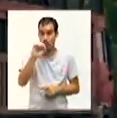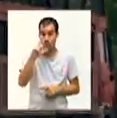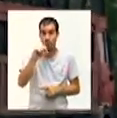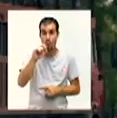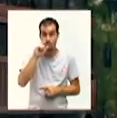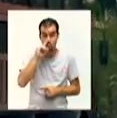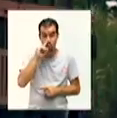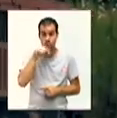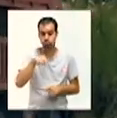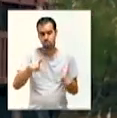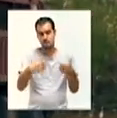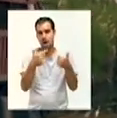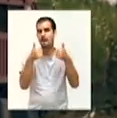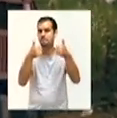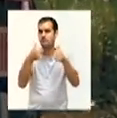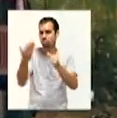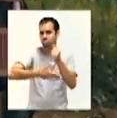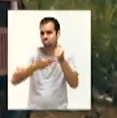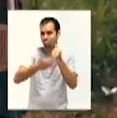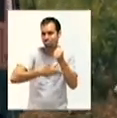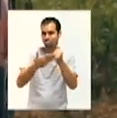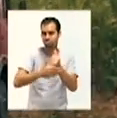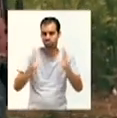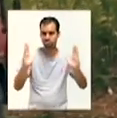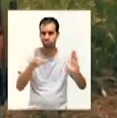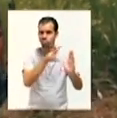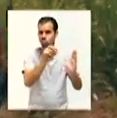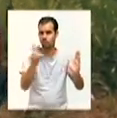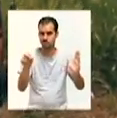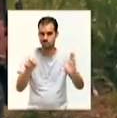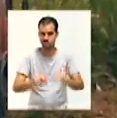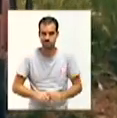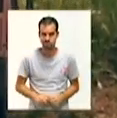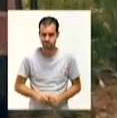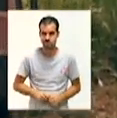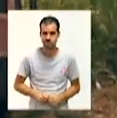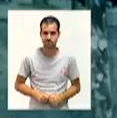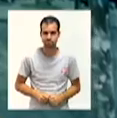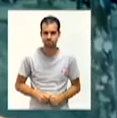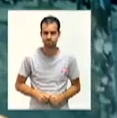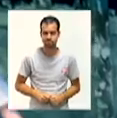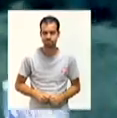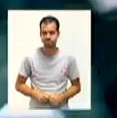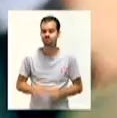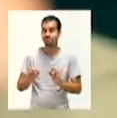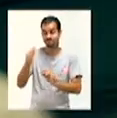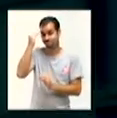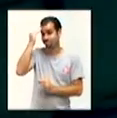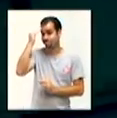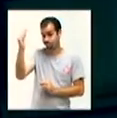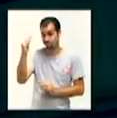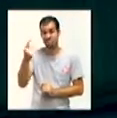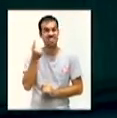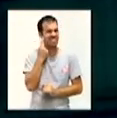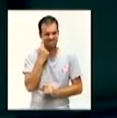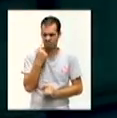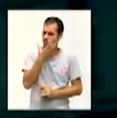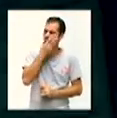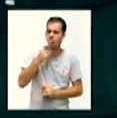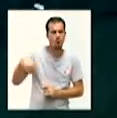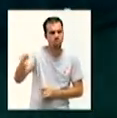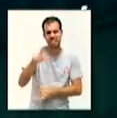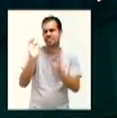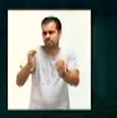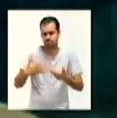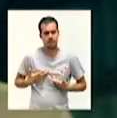que cumpliera con la zafra azucarera de la anterior contienda. Muchísimas gracias. Y es que los jóvenes